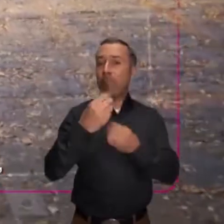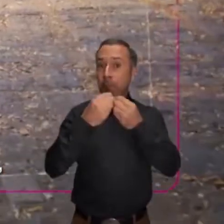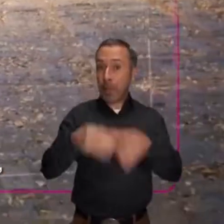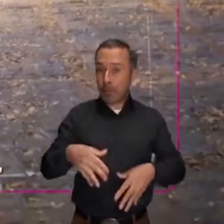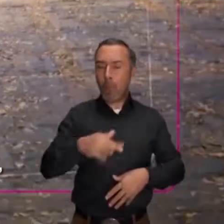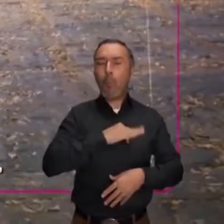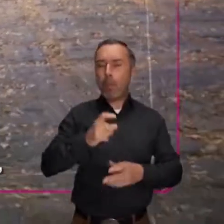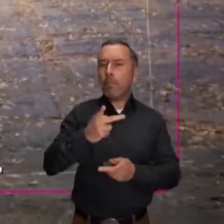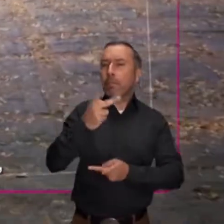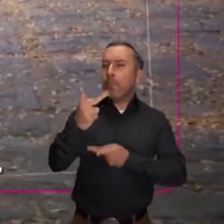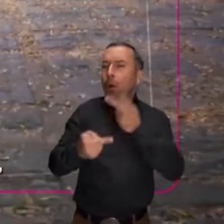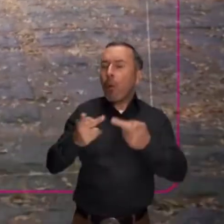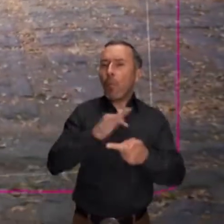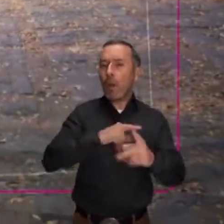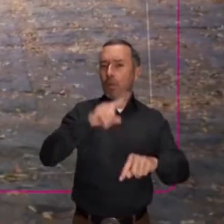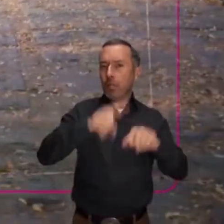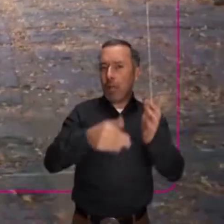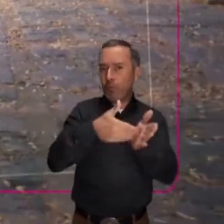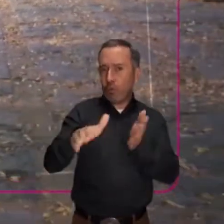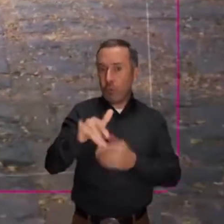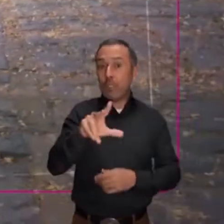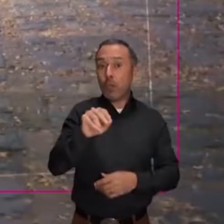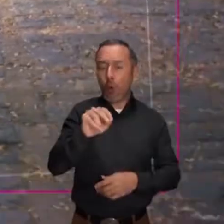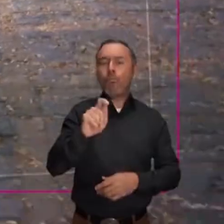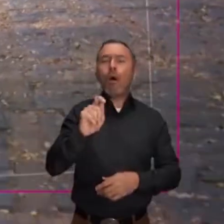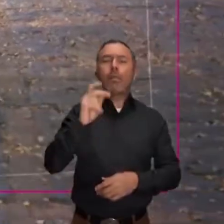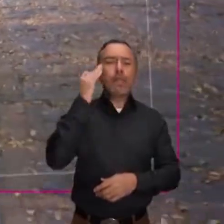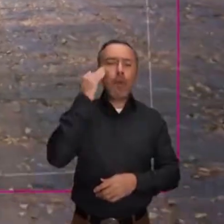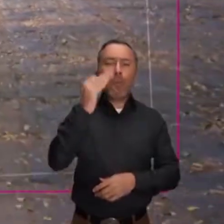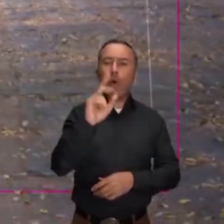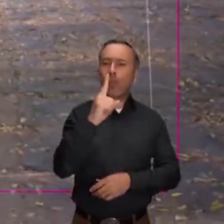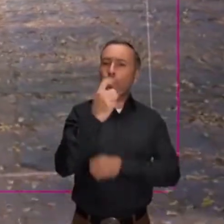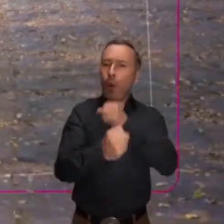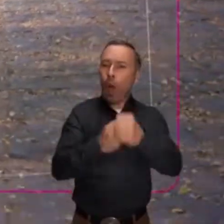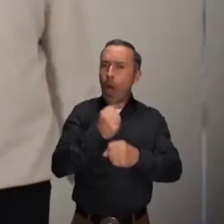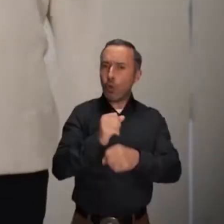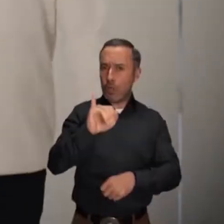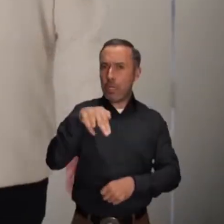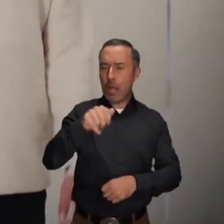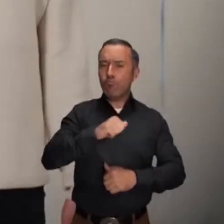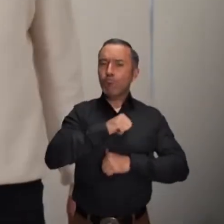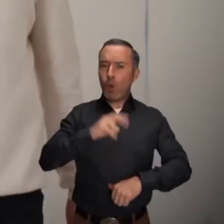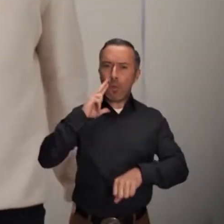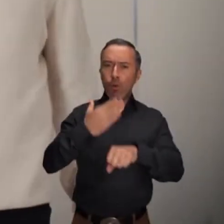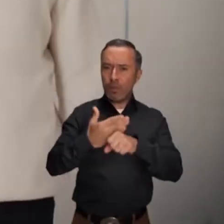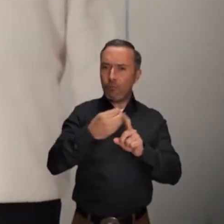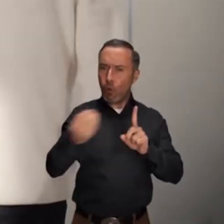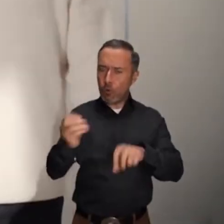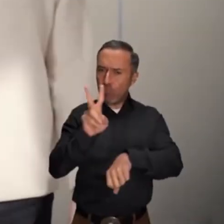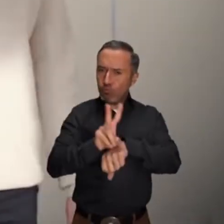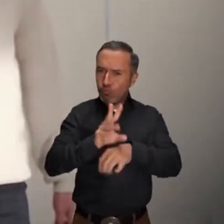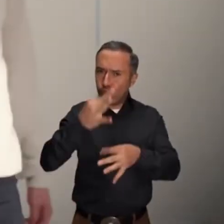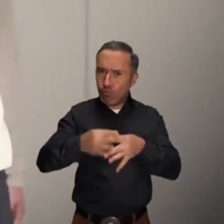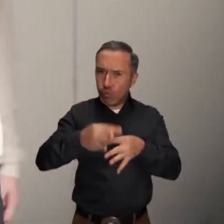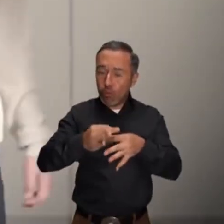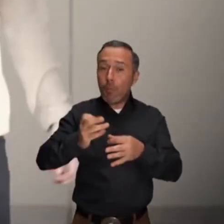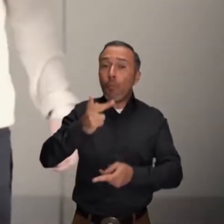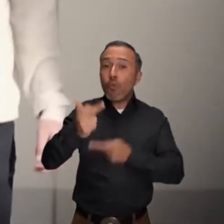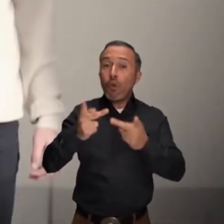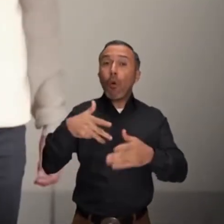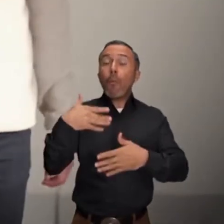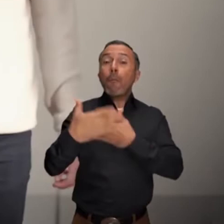aplicando. Pues estaríamos ahorita precisamente ya por recibir, a fin de menos estará llegando ya lo que